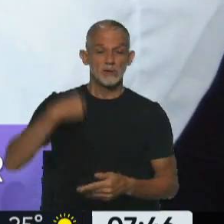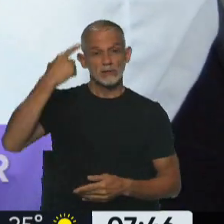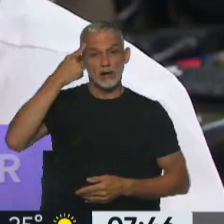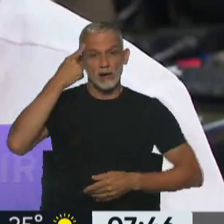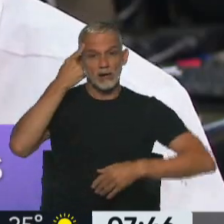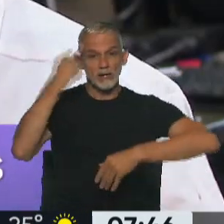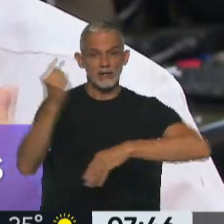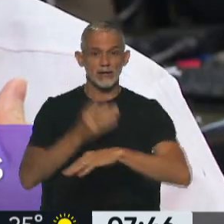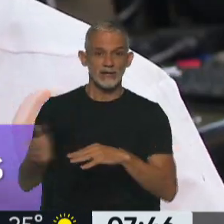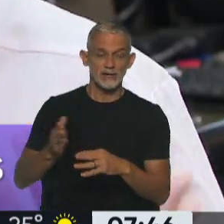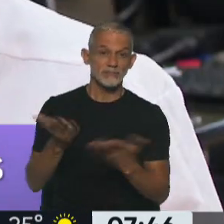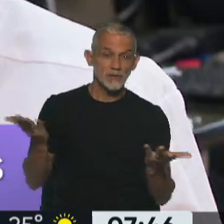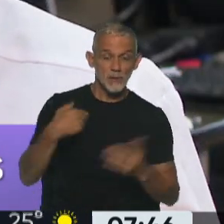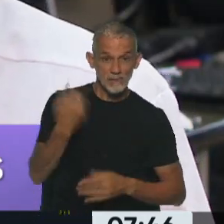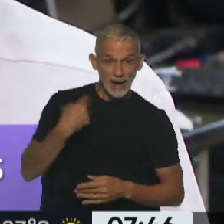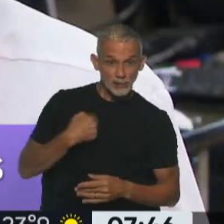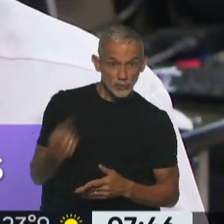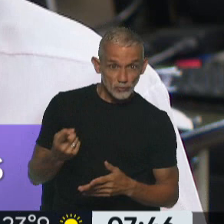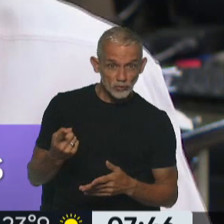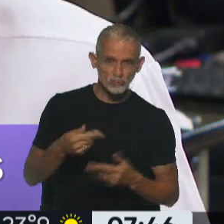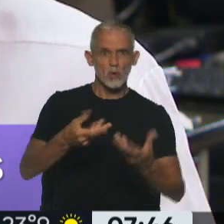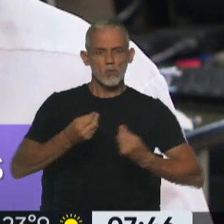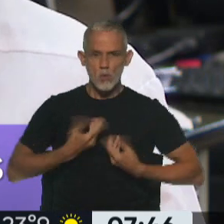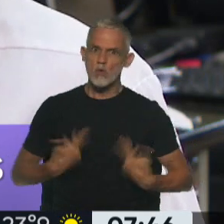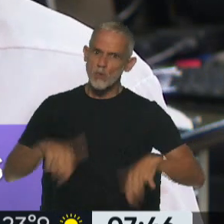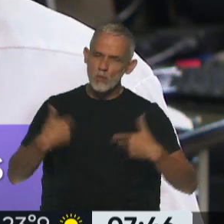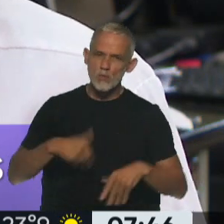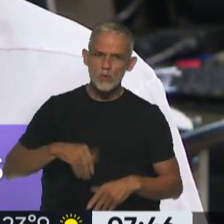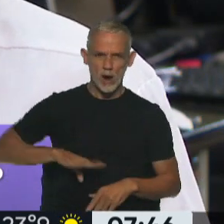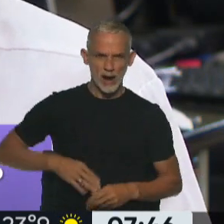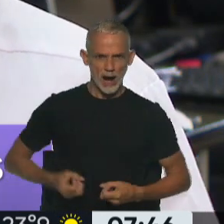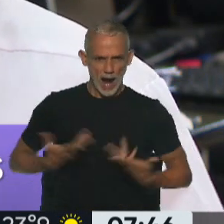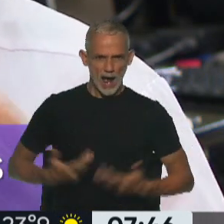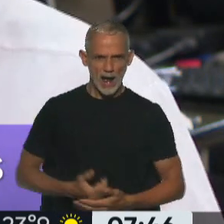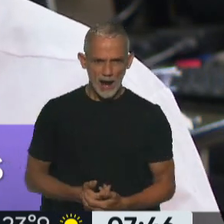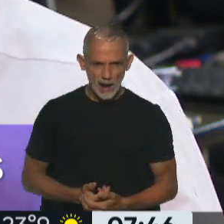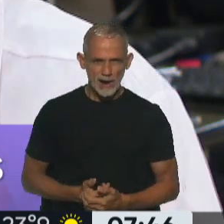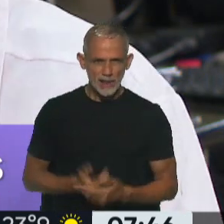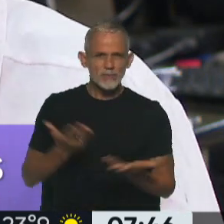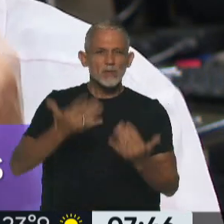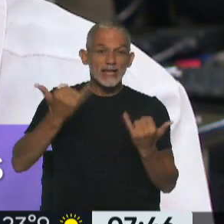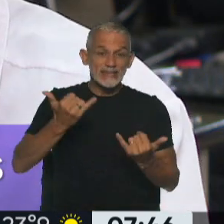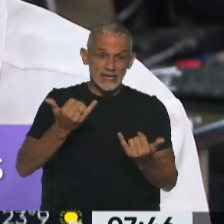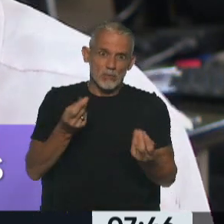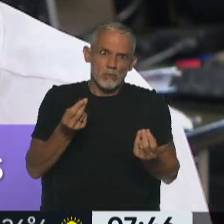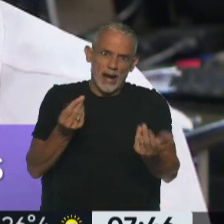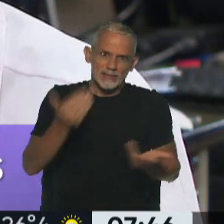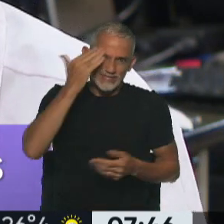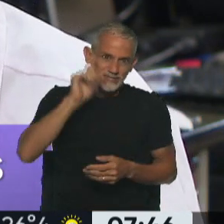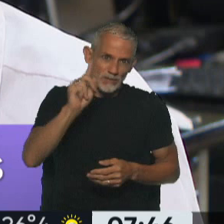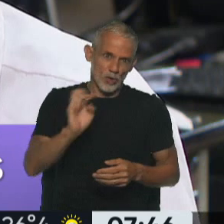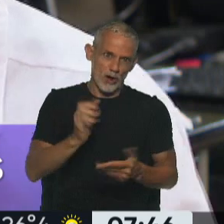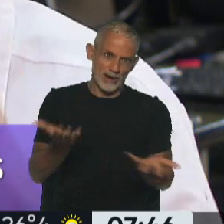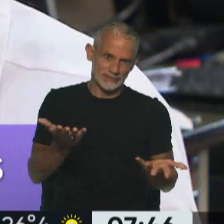premio para nosotros es un incentivo muy grande en el sentido de tener soporte económico en este